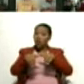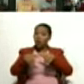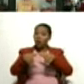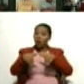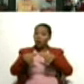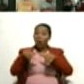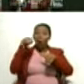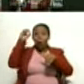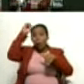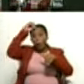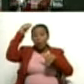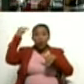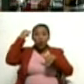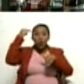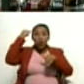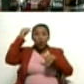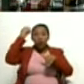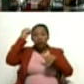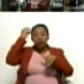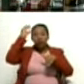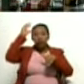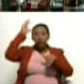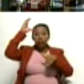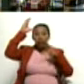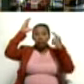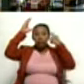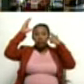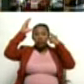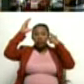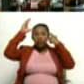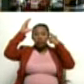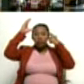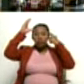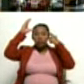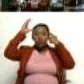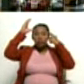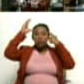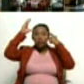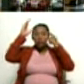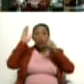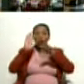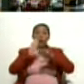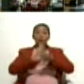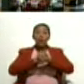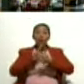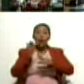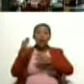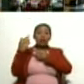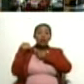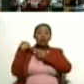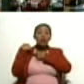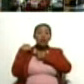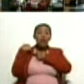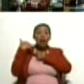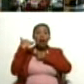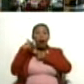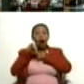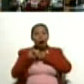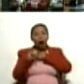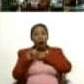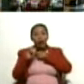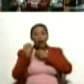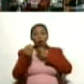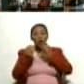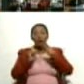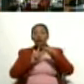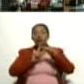argumentos, porque nuestra tarea, recuerden, es sumar, convencer. Hay